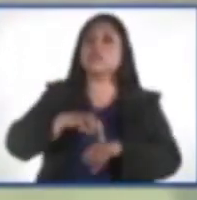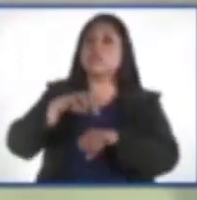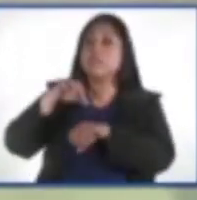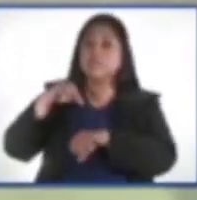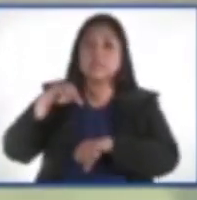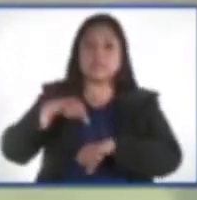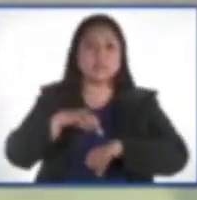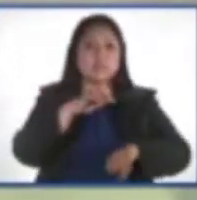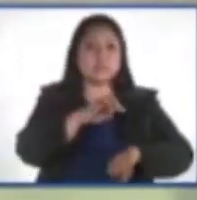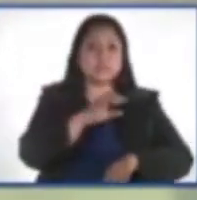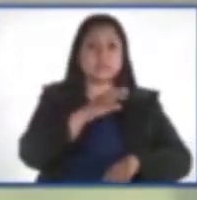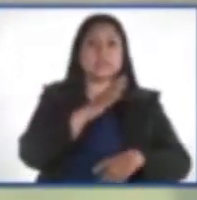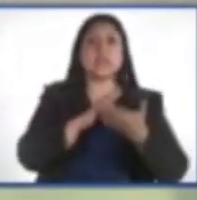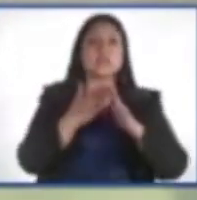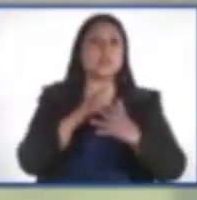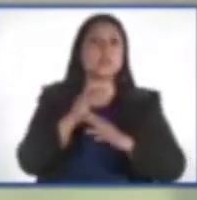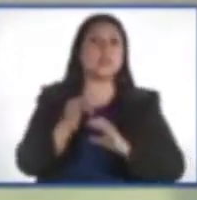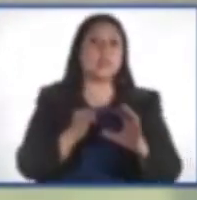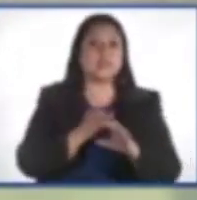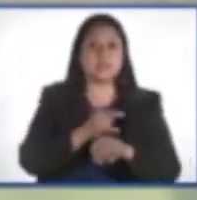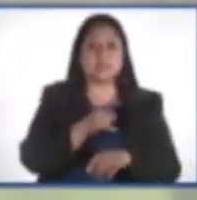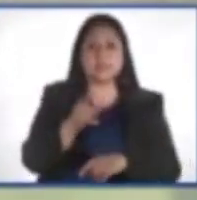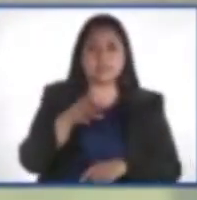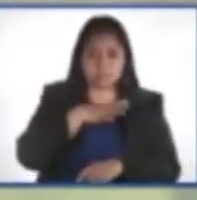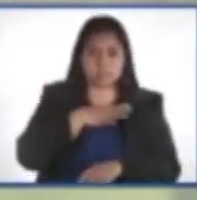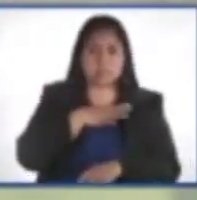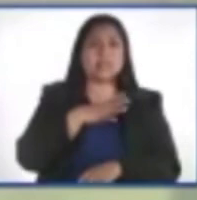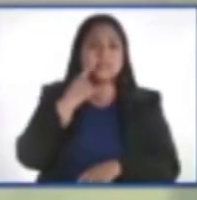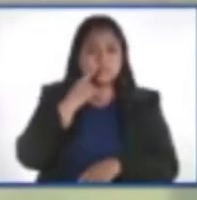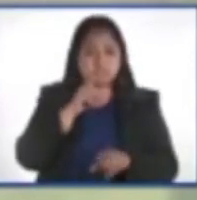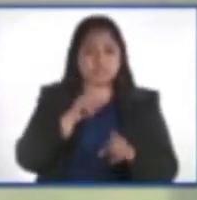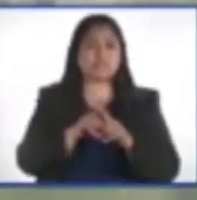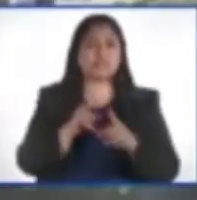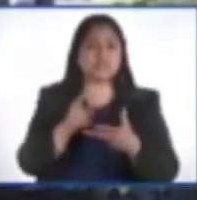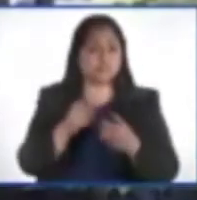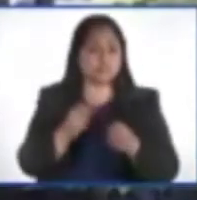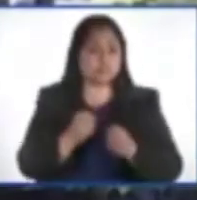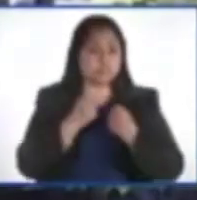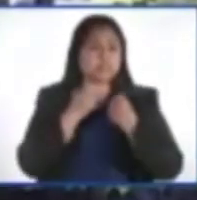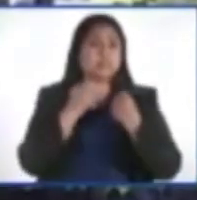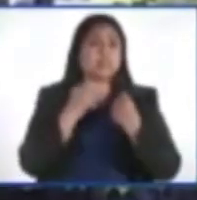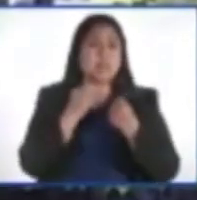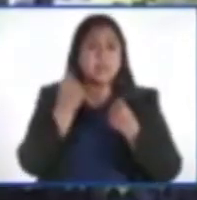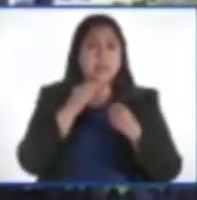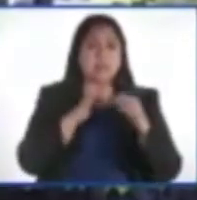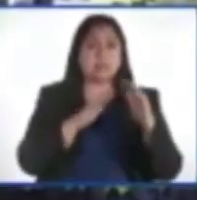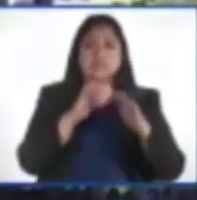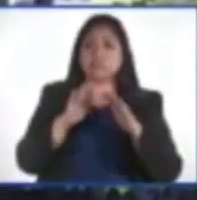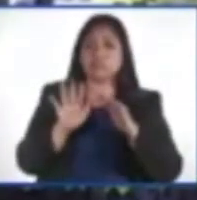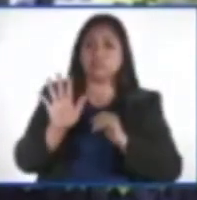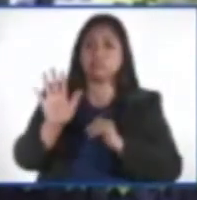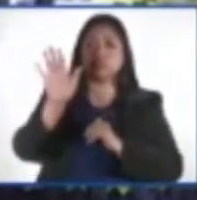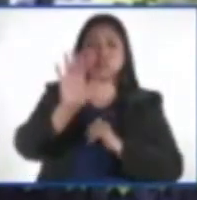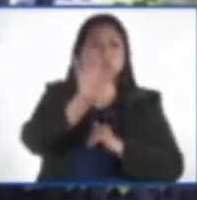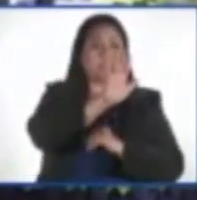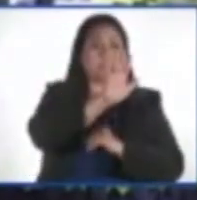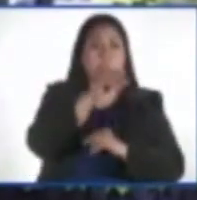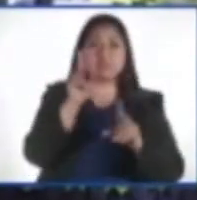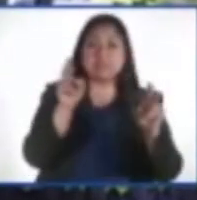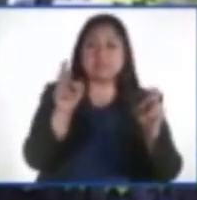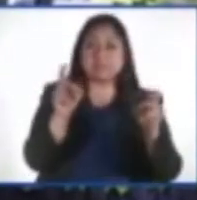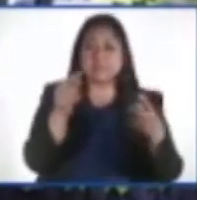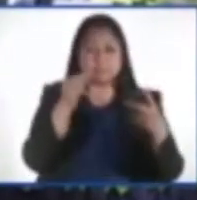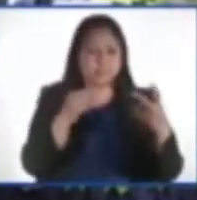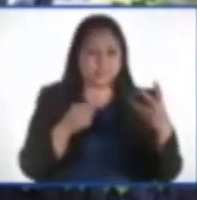consenso de ginebra forman una coalición en favor de la mujer la familia y la vida y declaran que no existe un derecho internacional